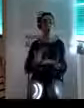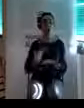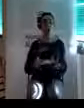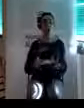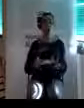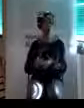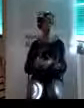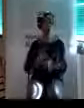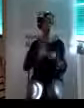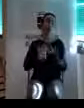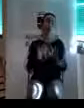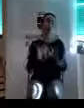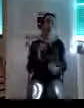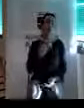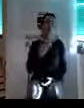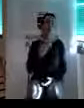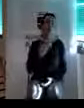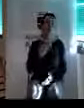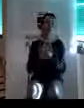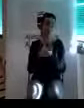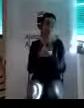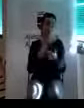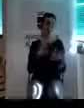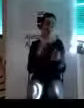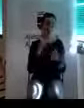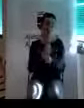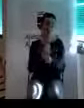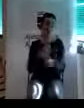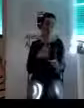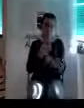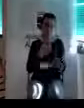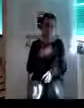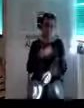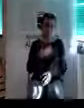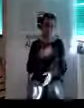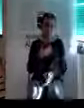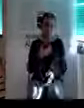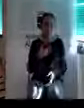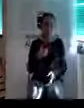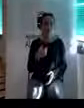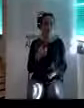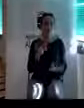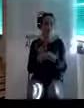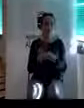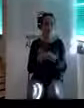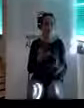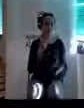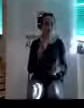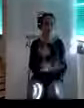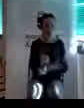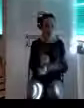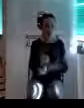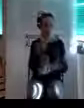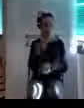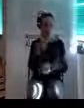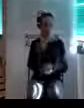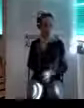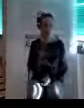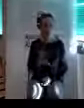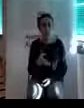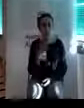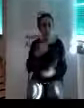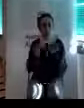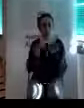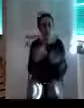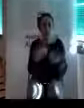de alcobendas que no puedan ir a trabajar para que tengan un justificante bien hecho se lo agradezco señor alcalde y el día 12 otro en